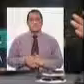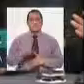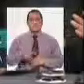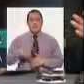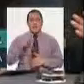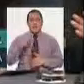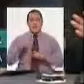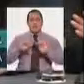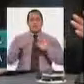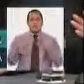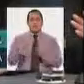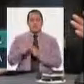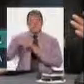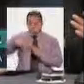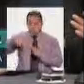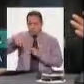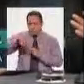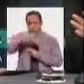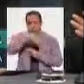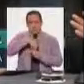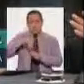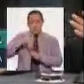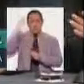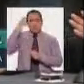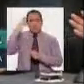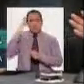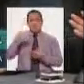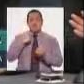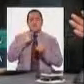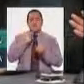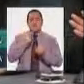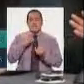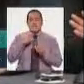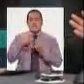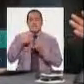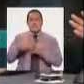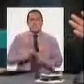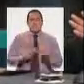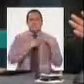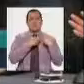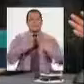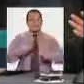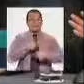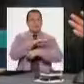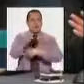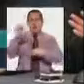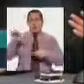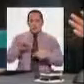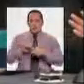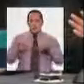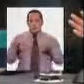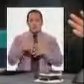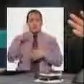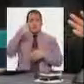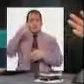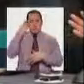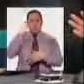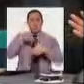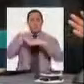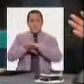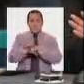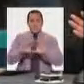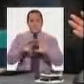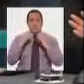existe una comisión multipartidaria conformada por representantes de todos los partidos políticos con asiento en el Congreso